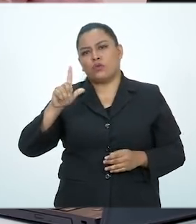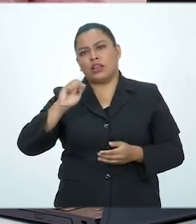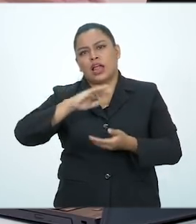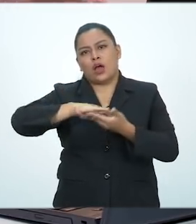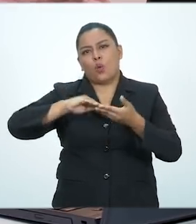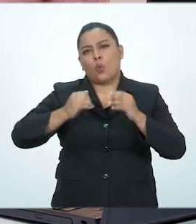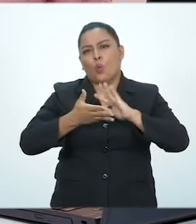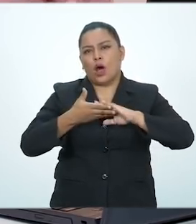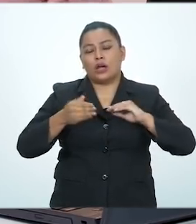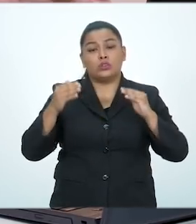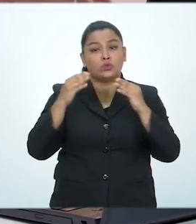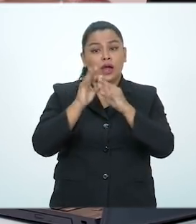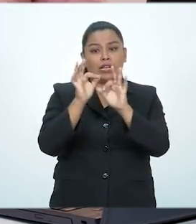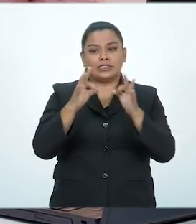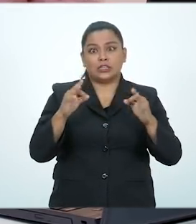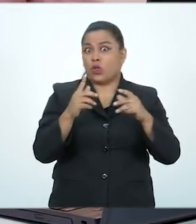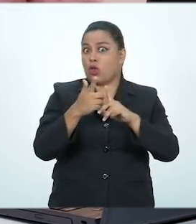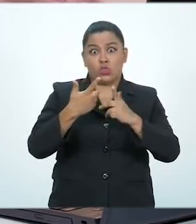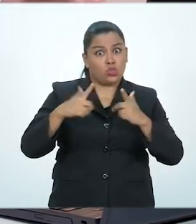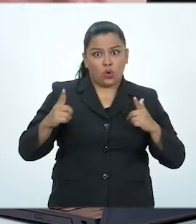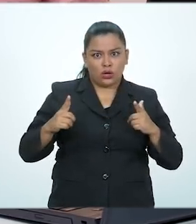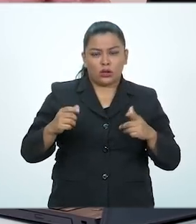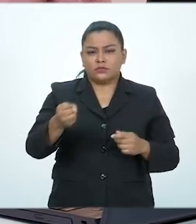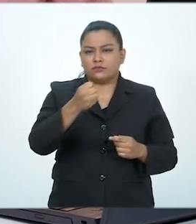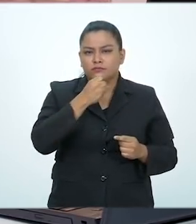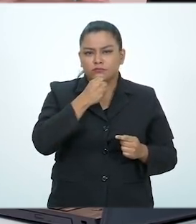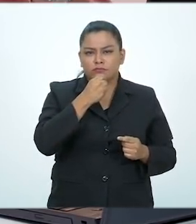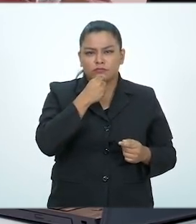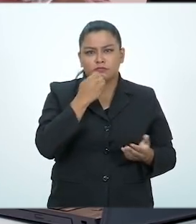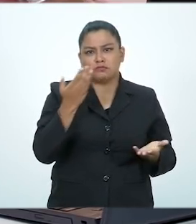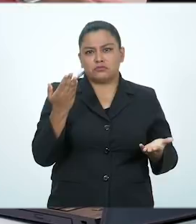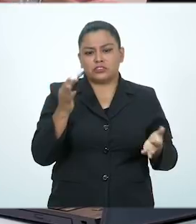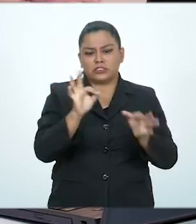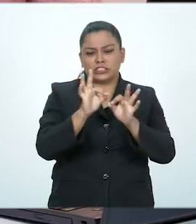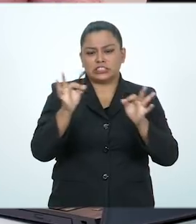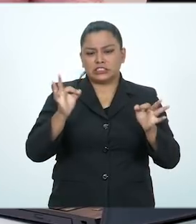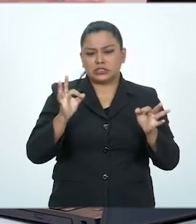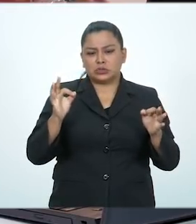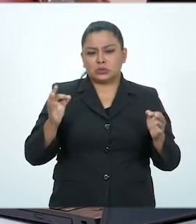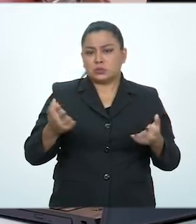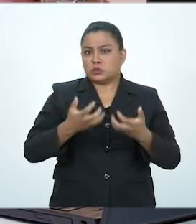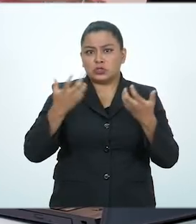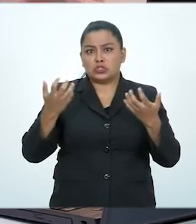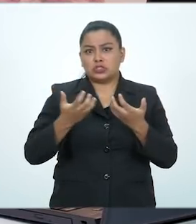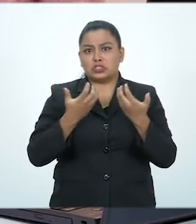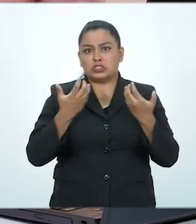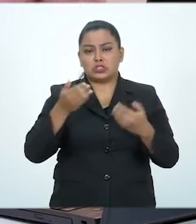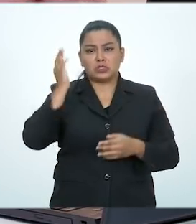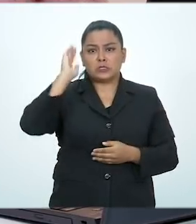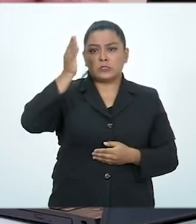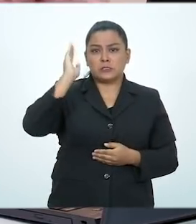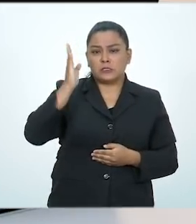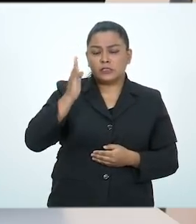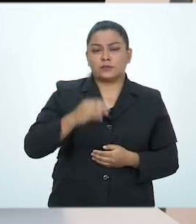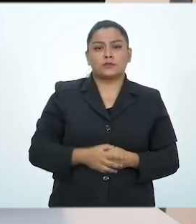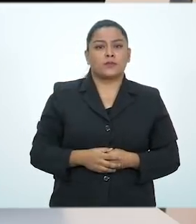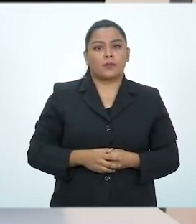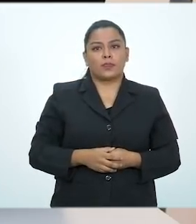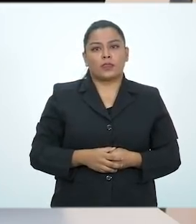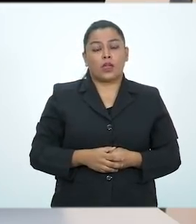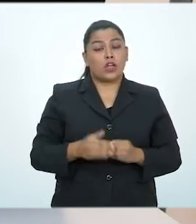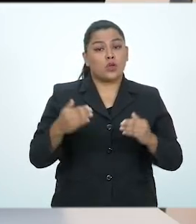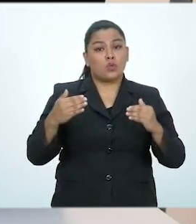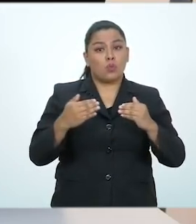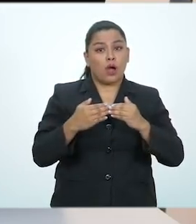cuentos, y también textos no literarios como noticias, textos argumentativos, expositivos.